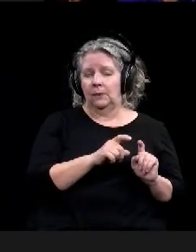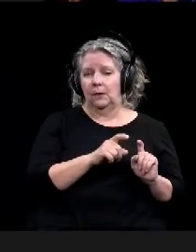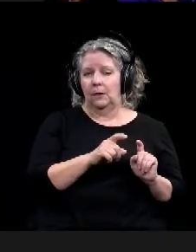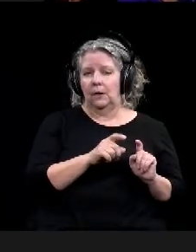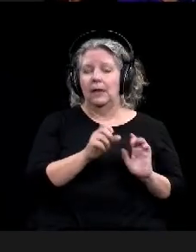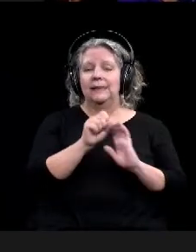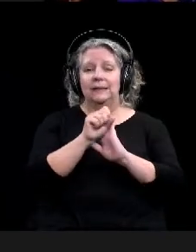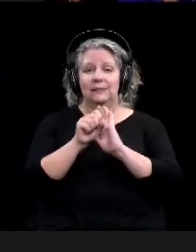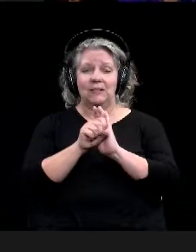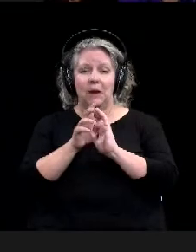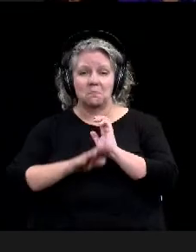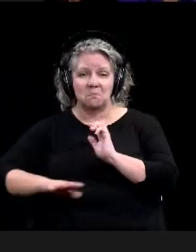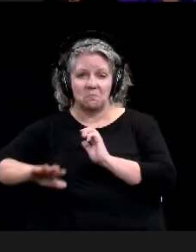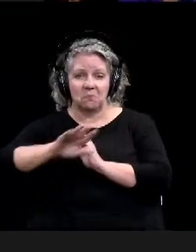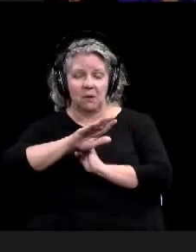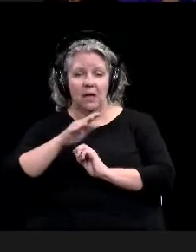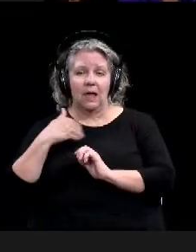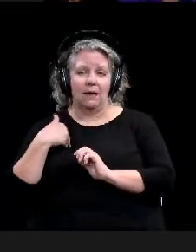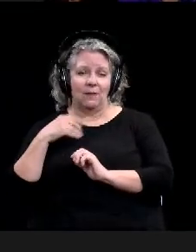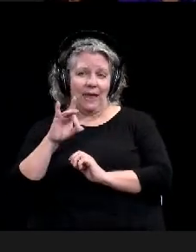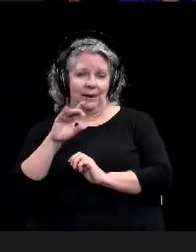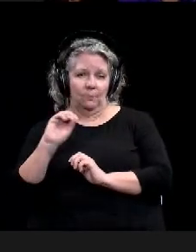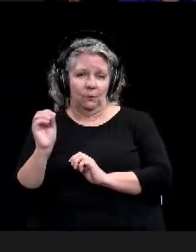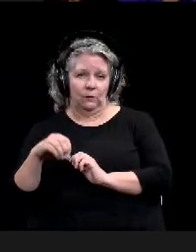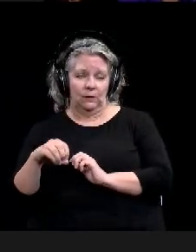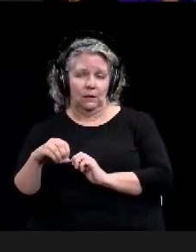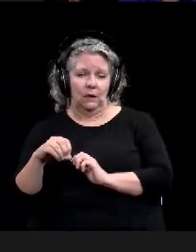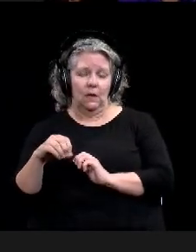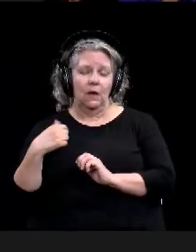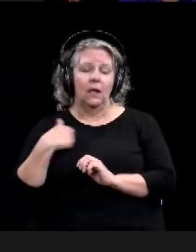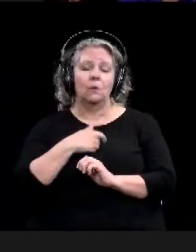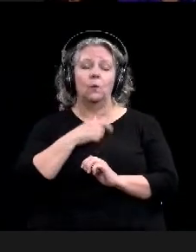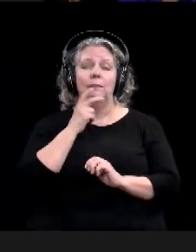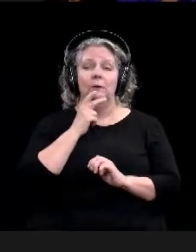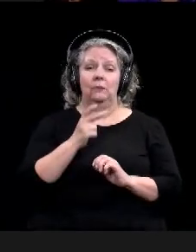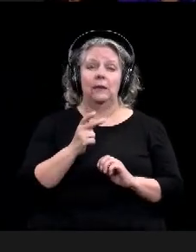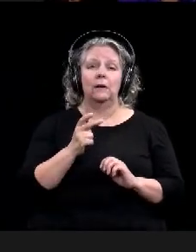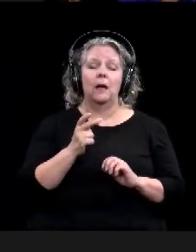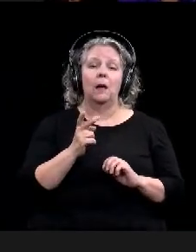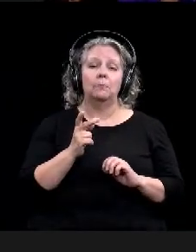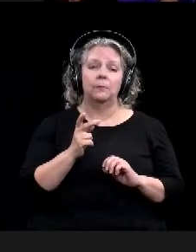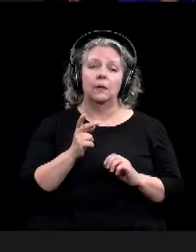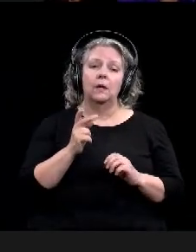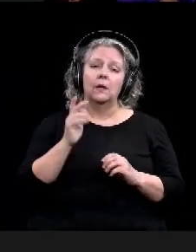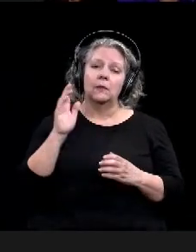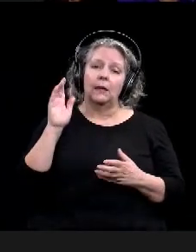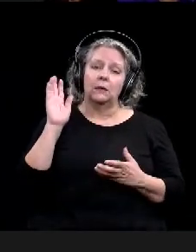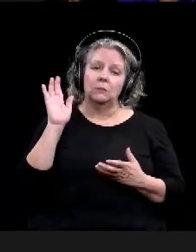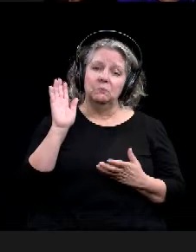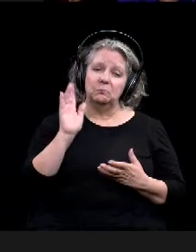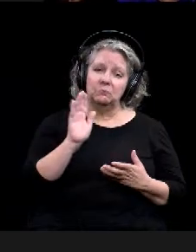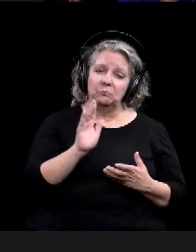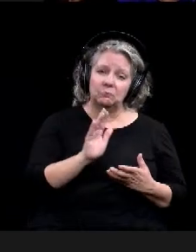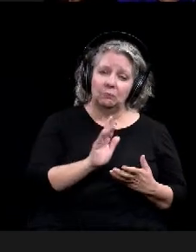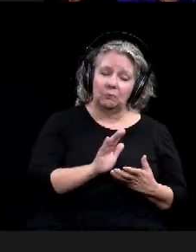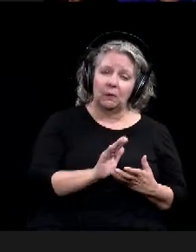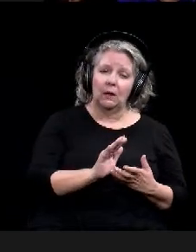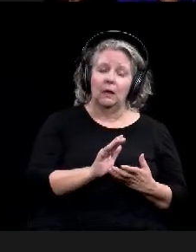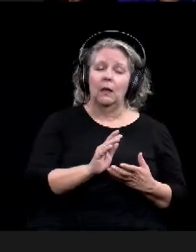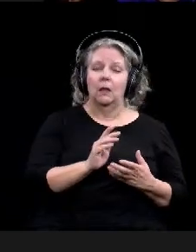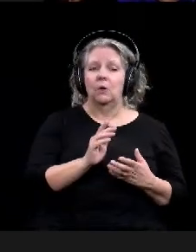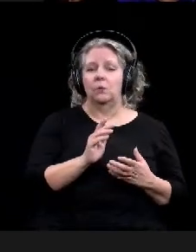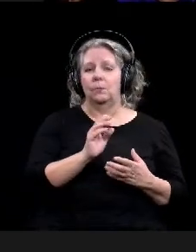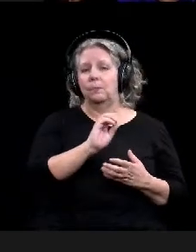y hemos visto los dos números bajar y eso es muy importante que en esa medicación